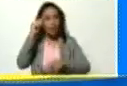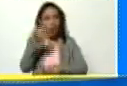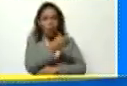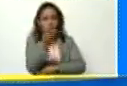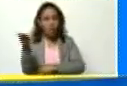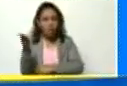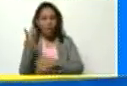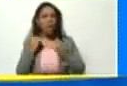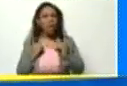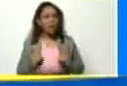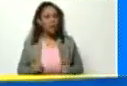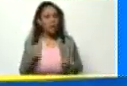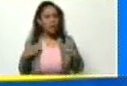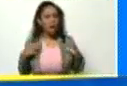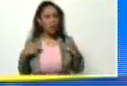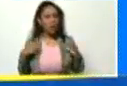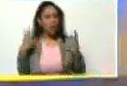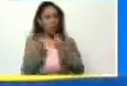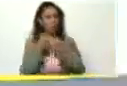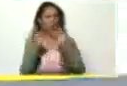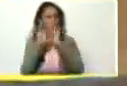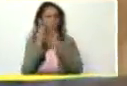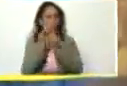ustedes de descanso y vacaciones con su familia.